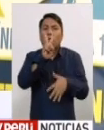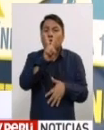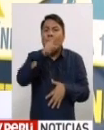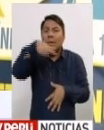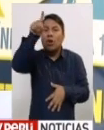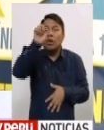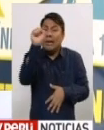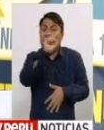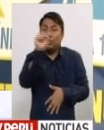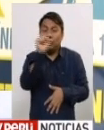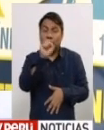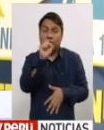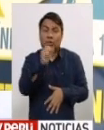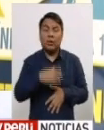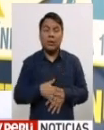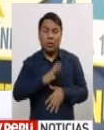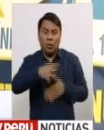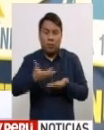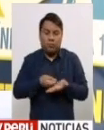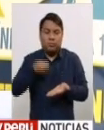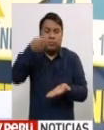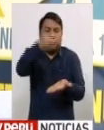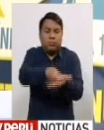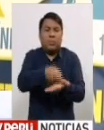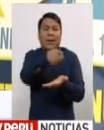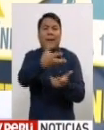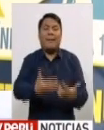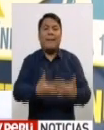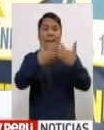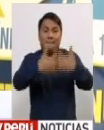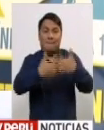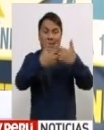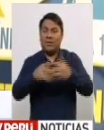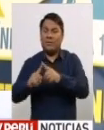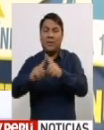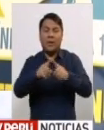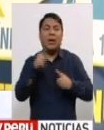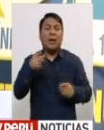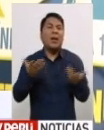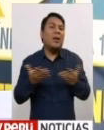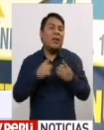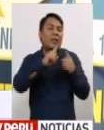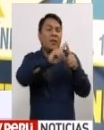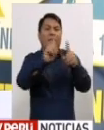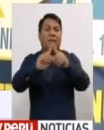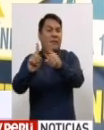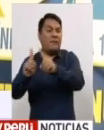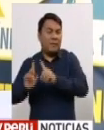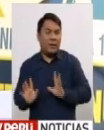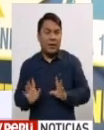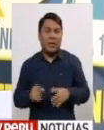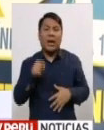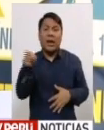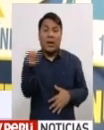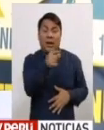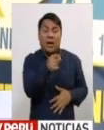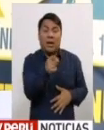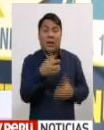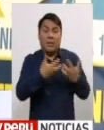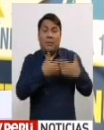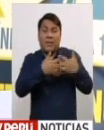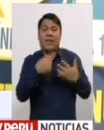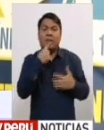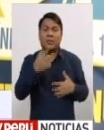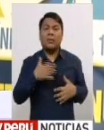2 millones de soles a un conjunto de empresas que, con diferentes denominaciones, señalaron haber hecho